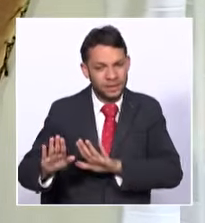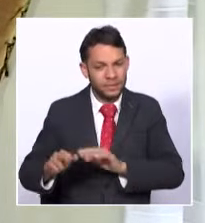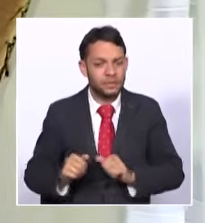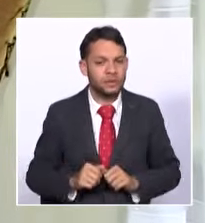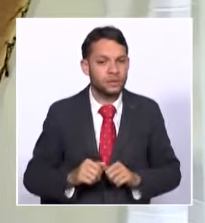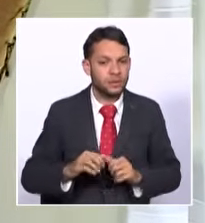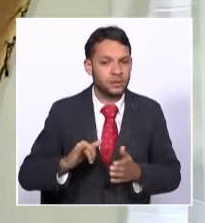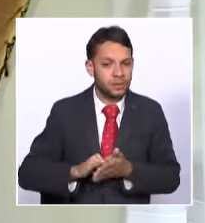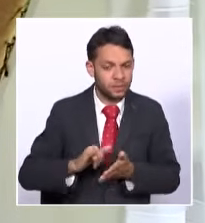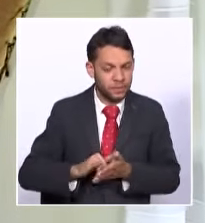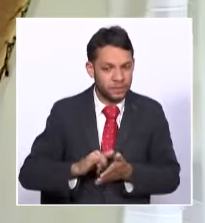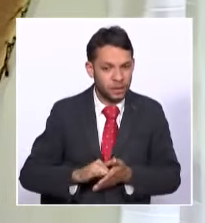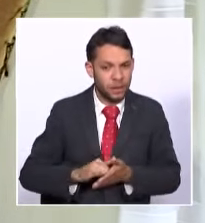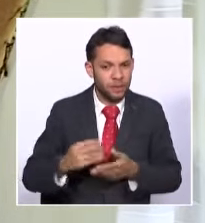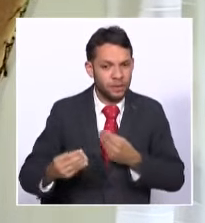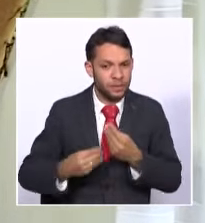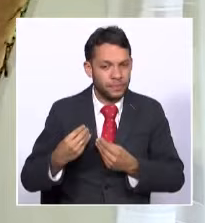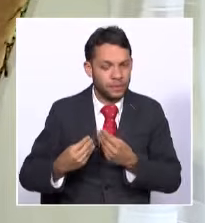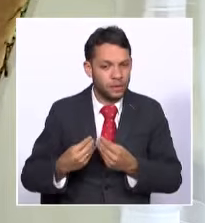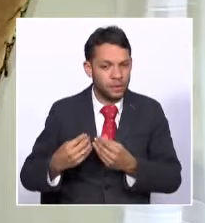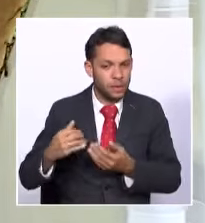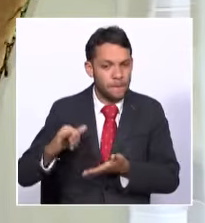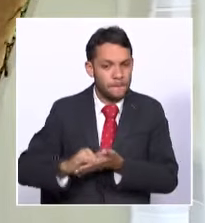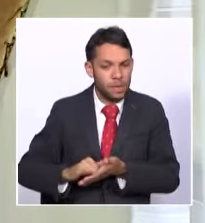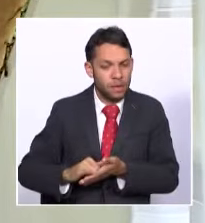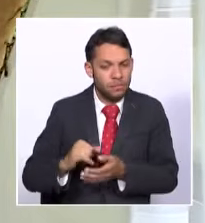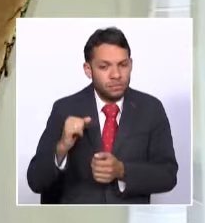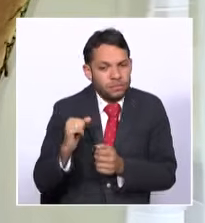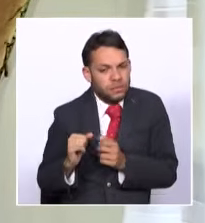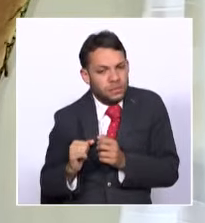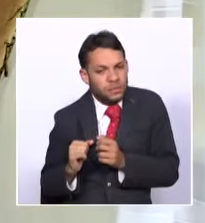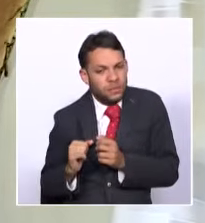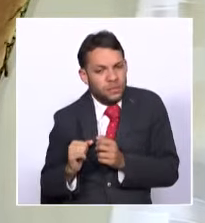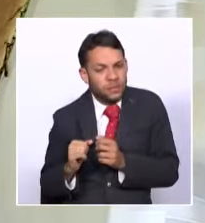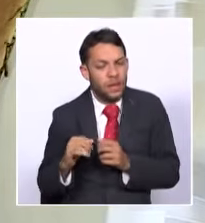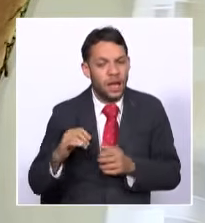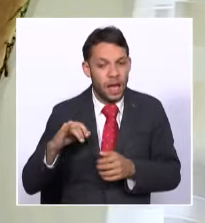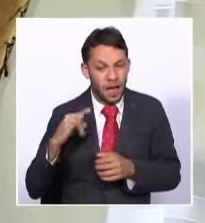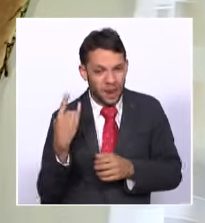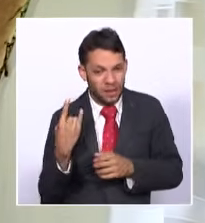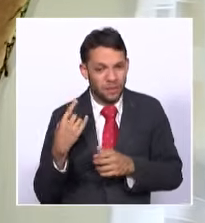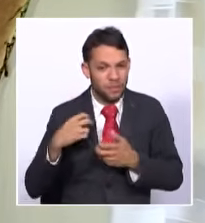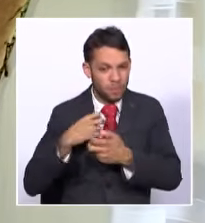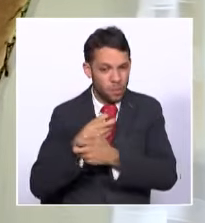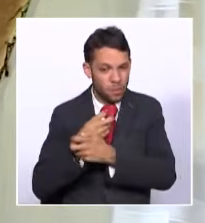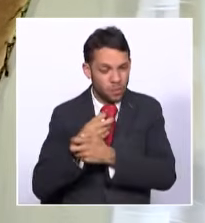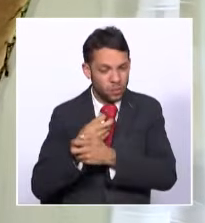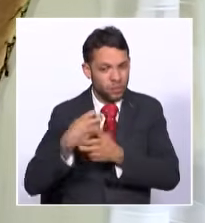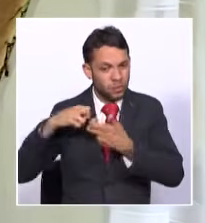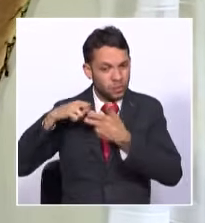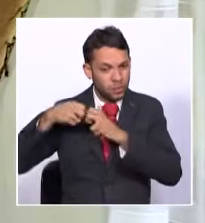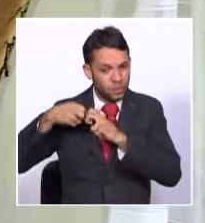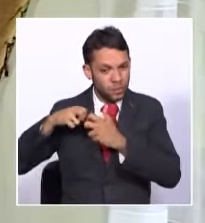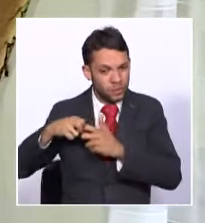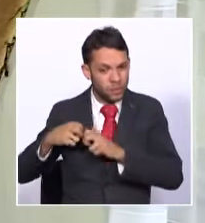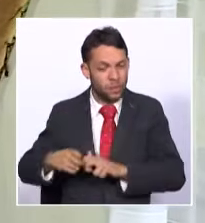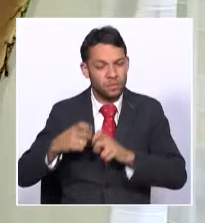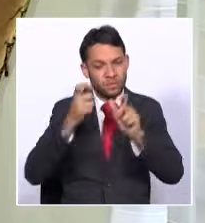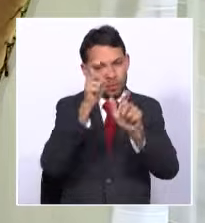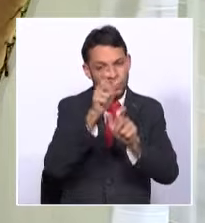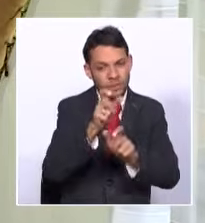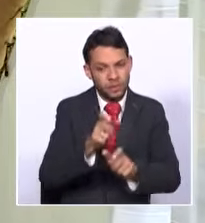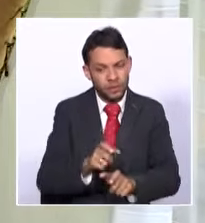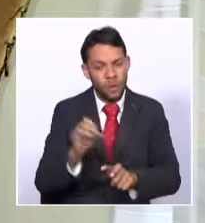es tenerlo totalmente aducido y pegado al cuerpo. Cuando una articulación se pega, ya sean las vértebras o